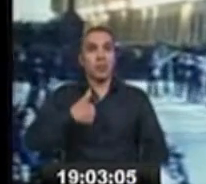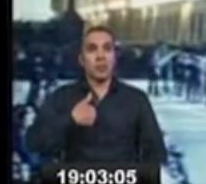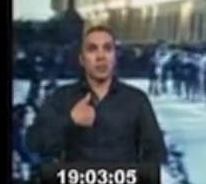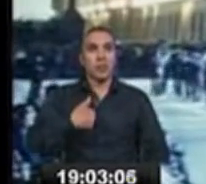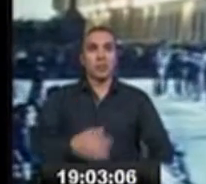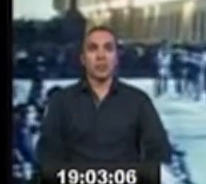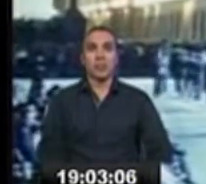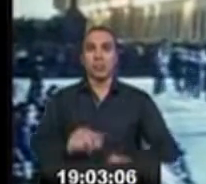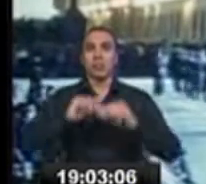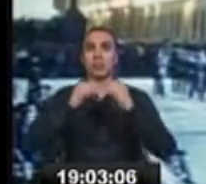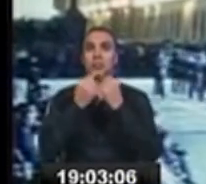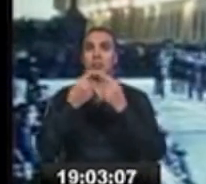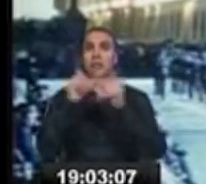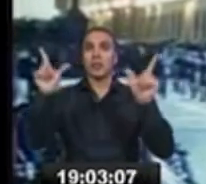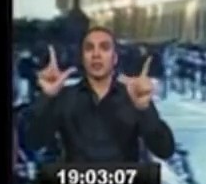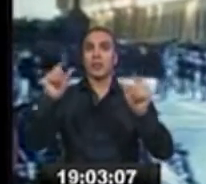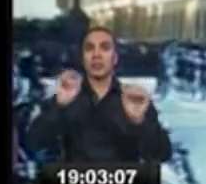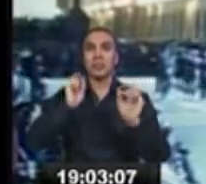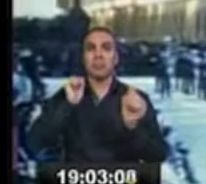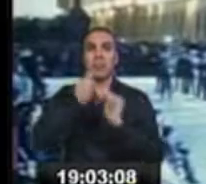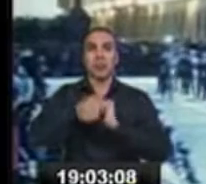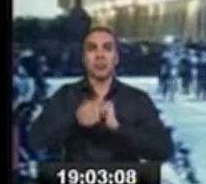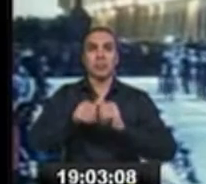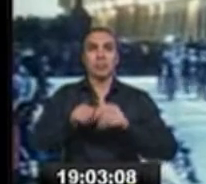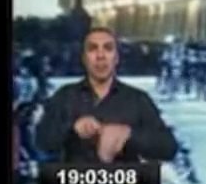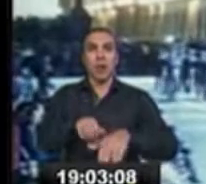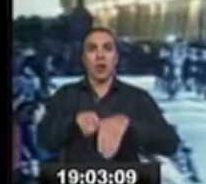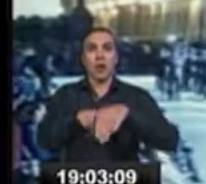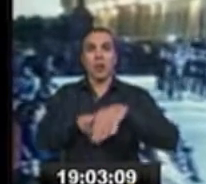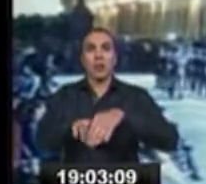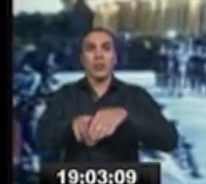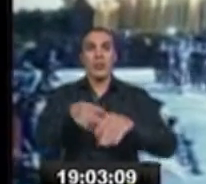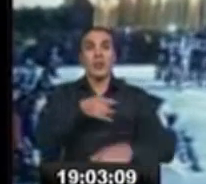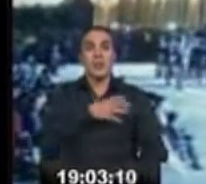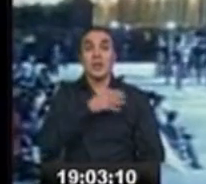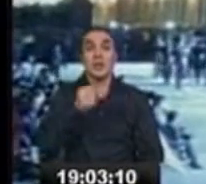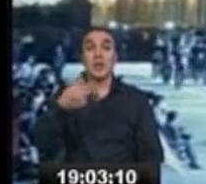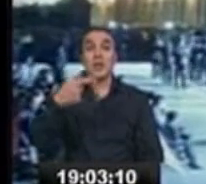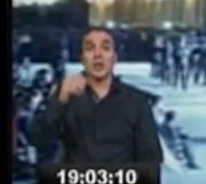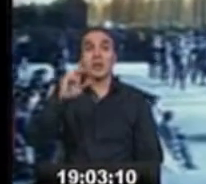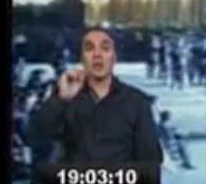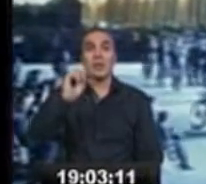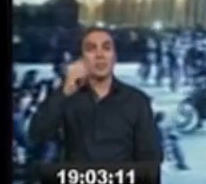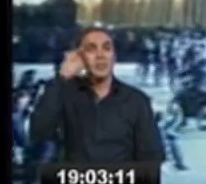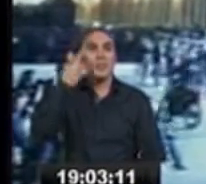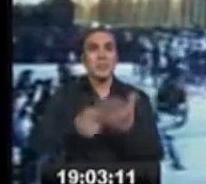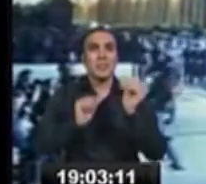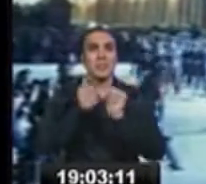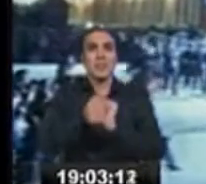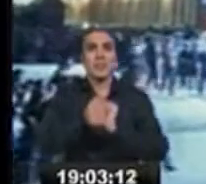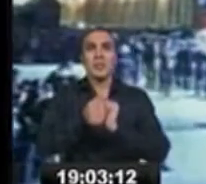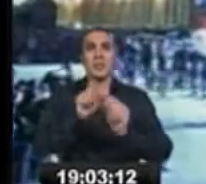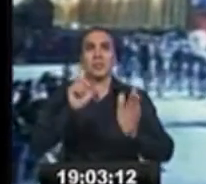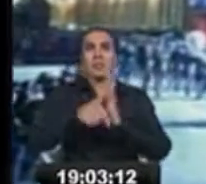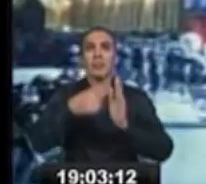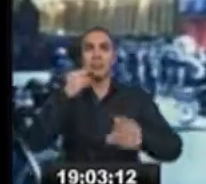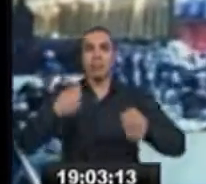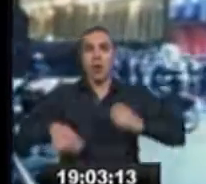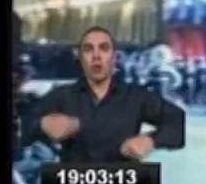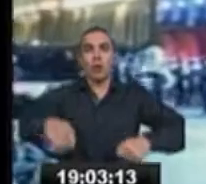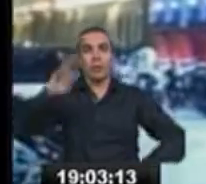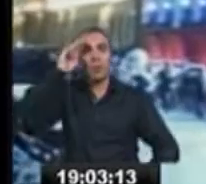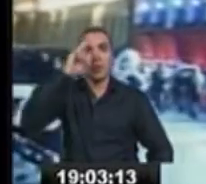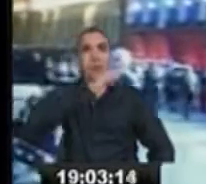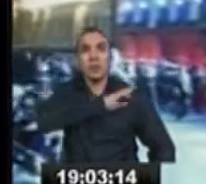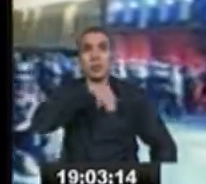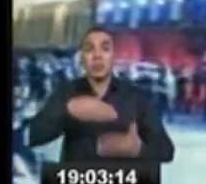batallón Libertadores recorriendo las calles Chile y García Moreno para dar paso a la fanfarria militar, donde